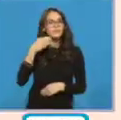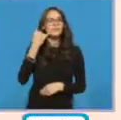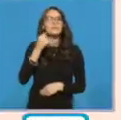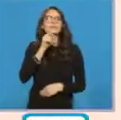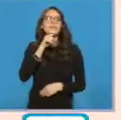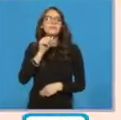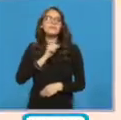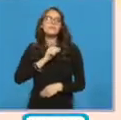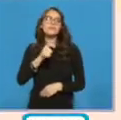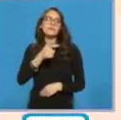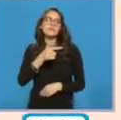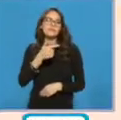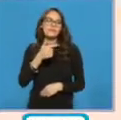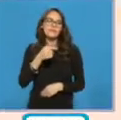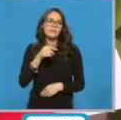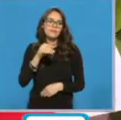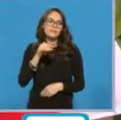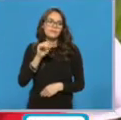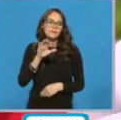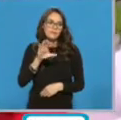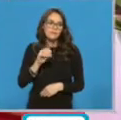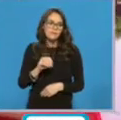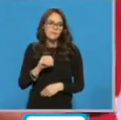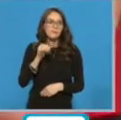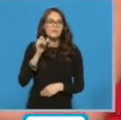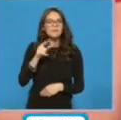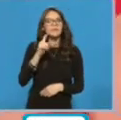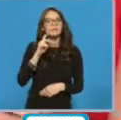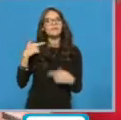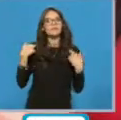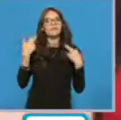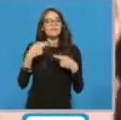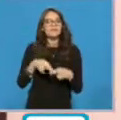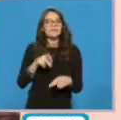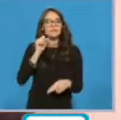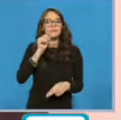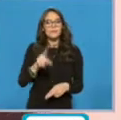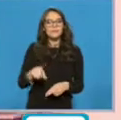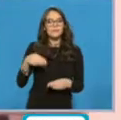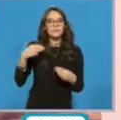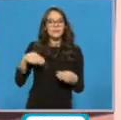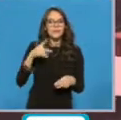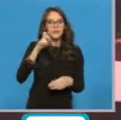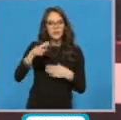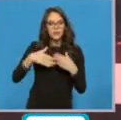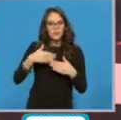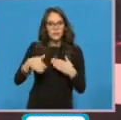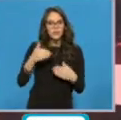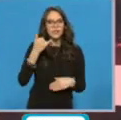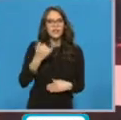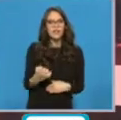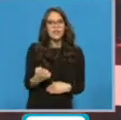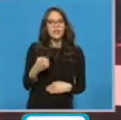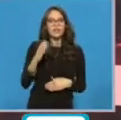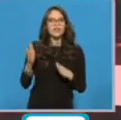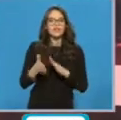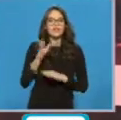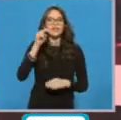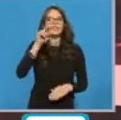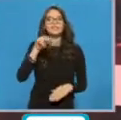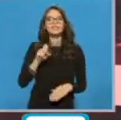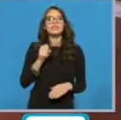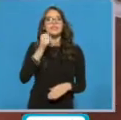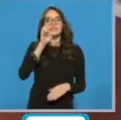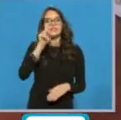también a Francisco Manuel Tellez, que viene como representante de la Subdirección General de Modernización e Infraestructura de SEDECO. Muy